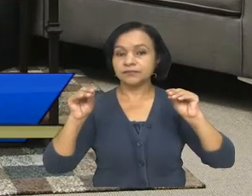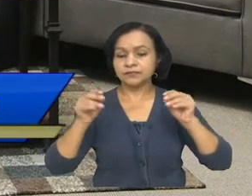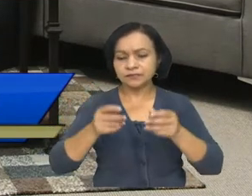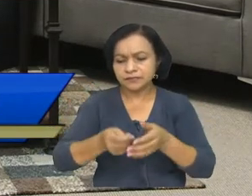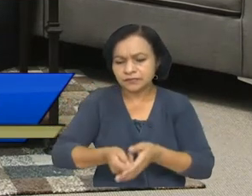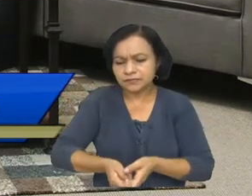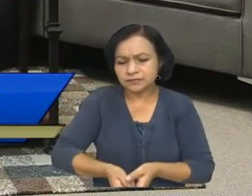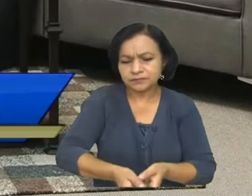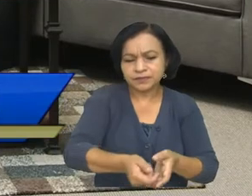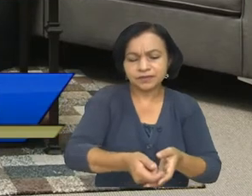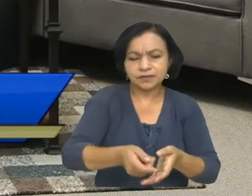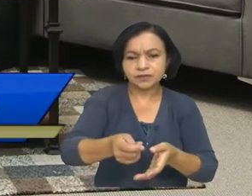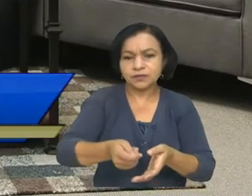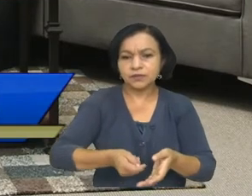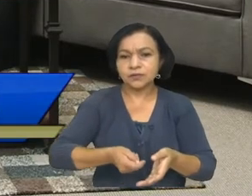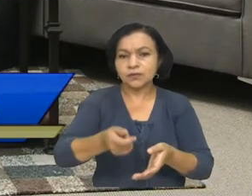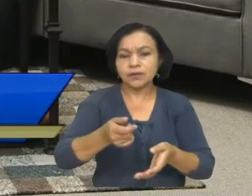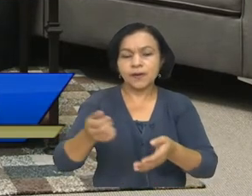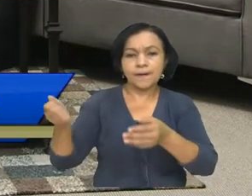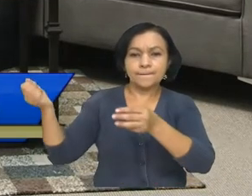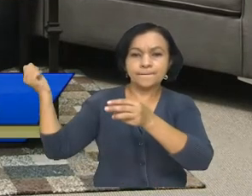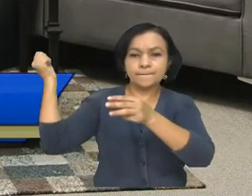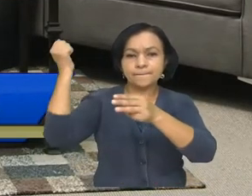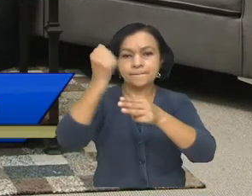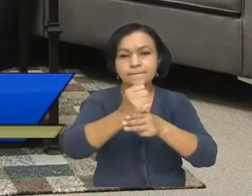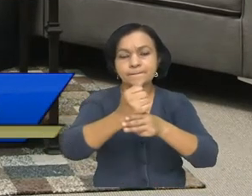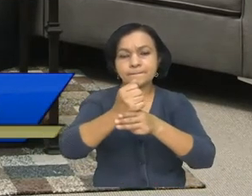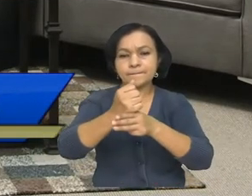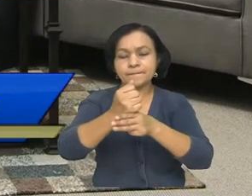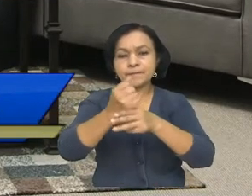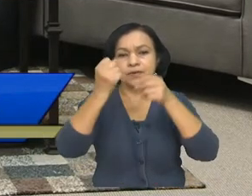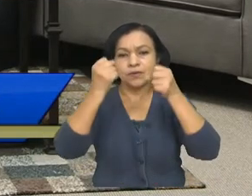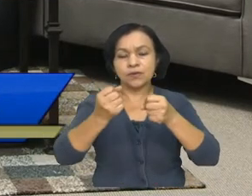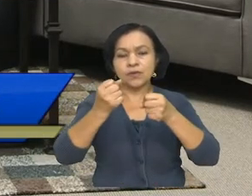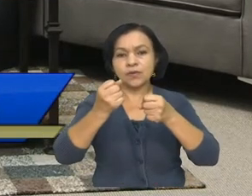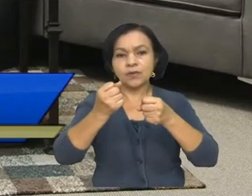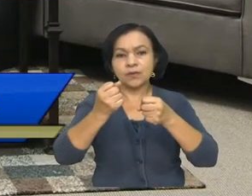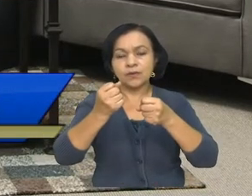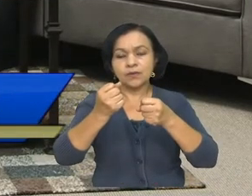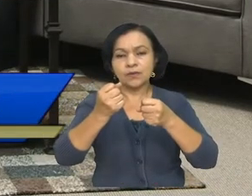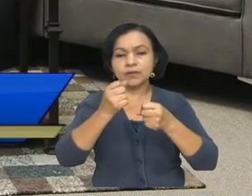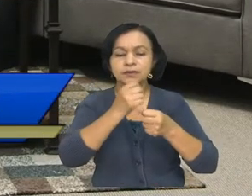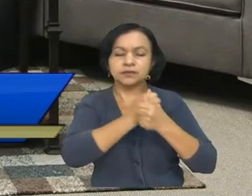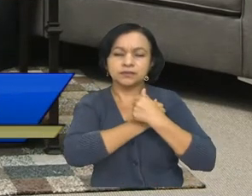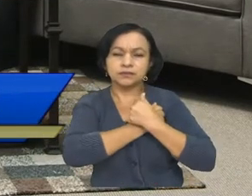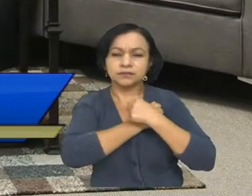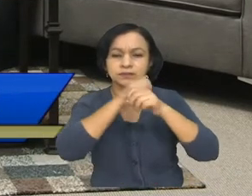chibola cuando matan a un guerrillero que es muy querido en Jinotega,